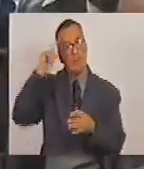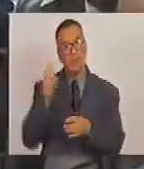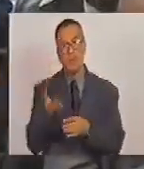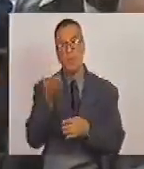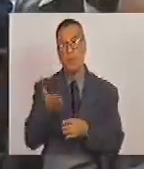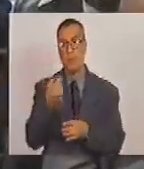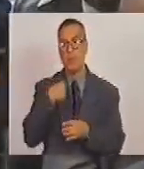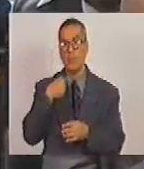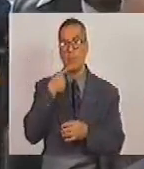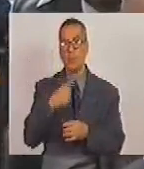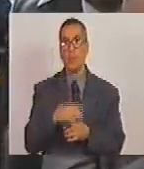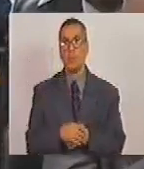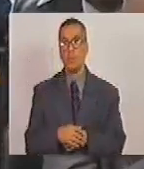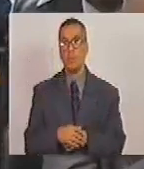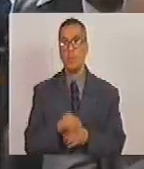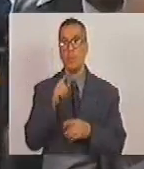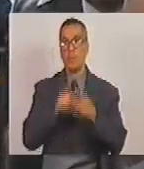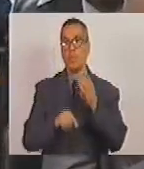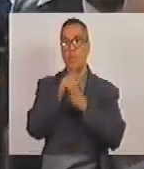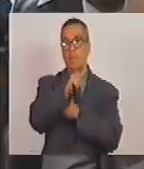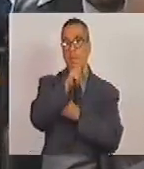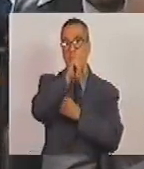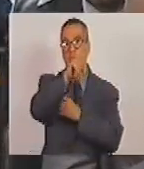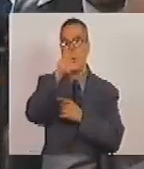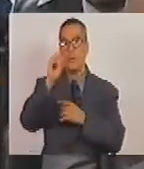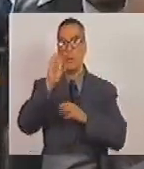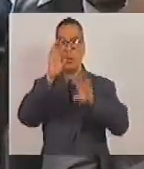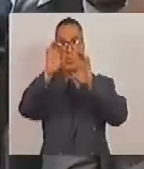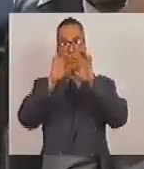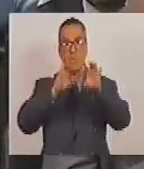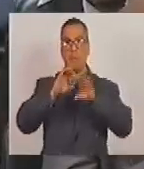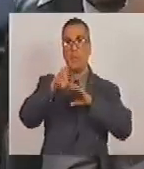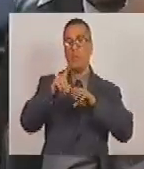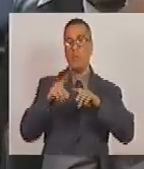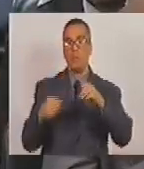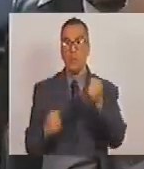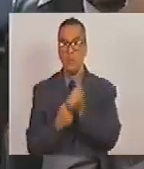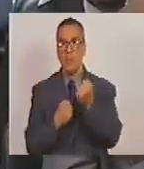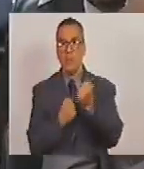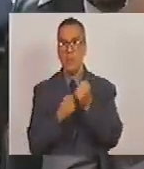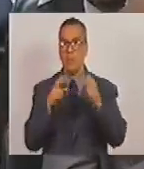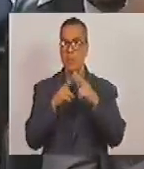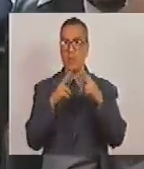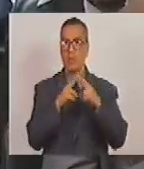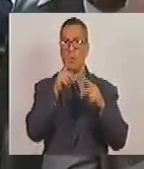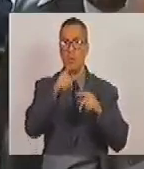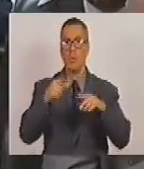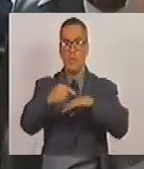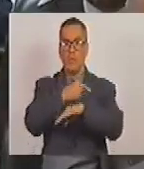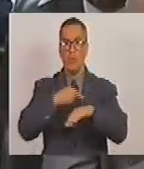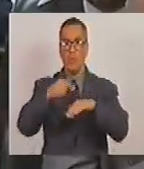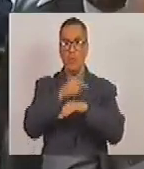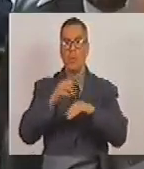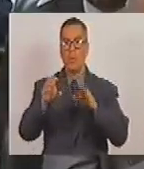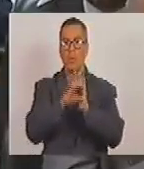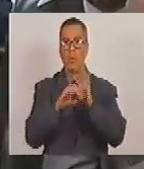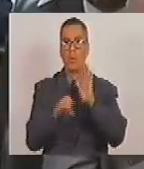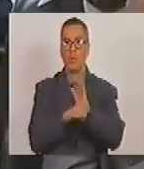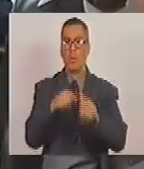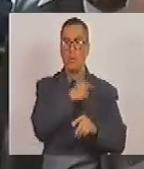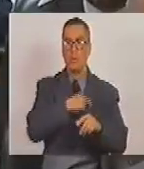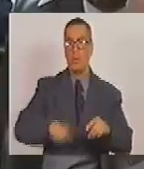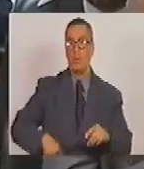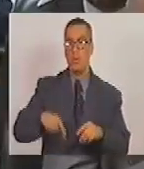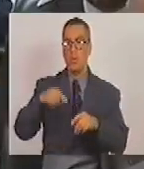importante destacar que estos 120 países dan un respaldo y un reconocimiento al gobierno constitucional del